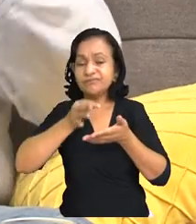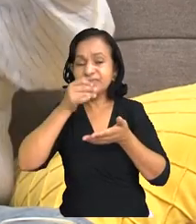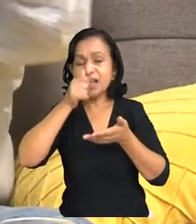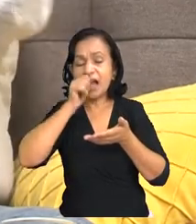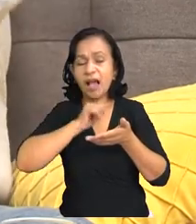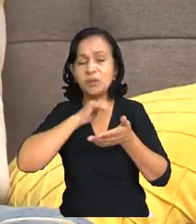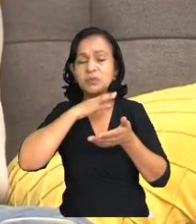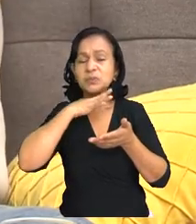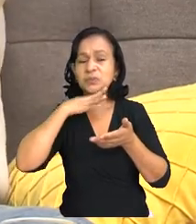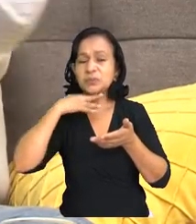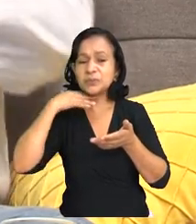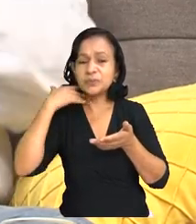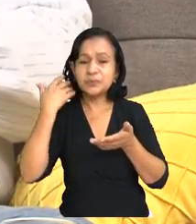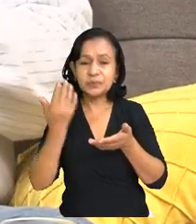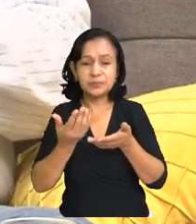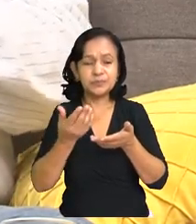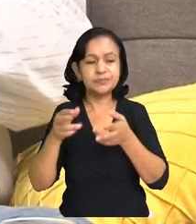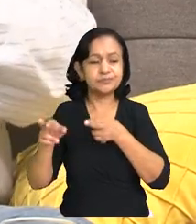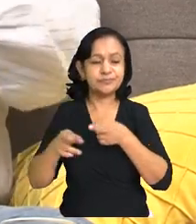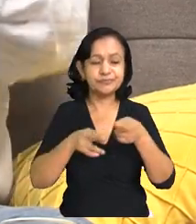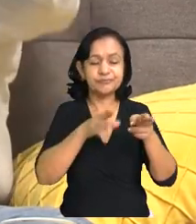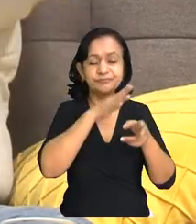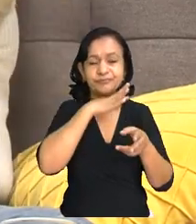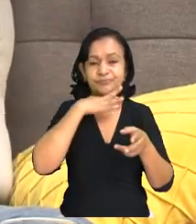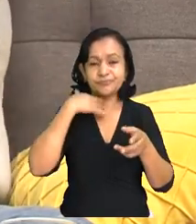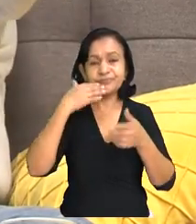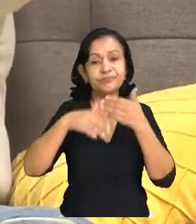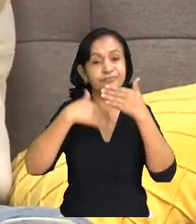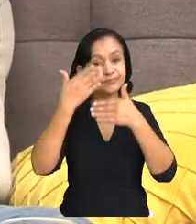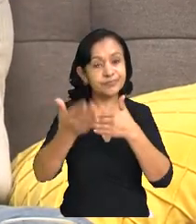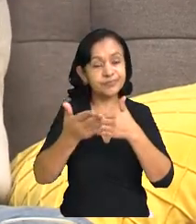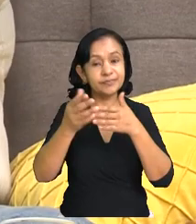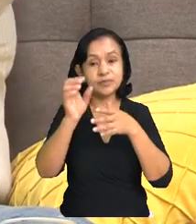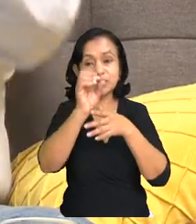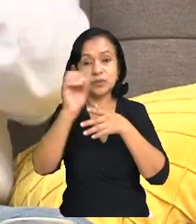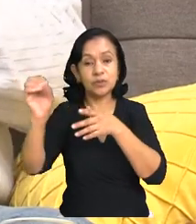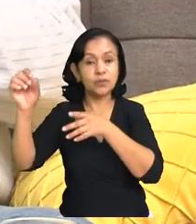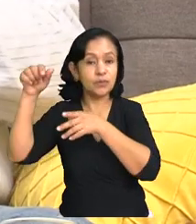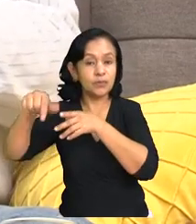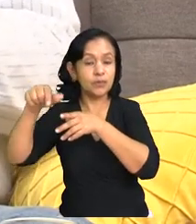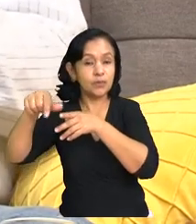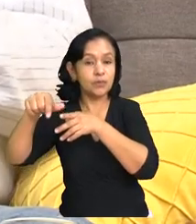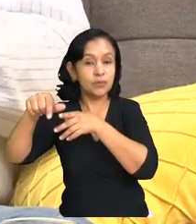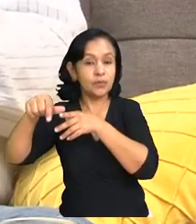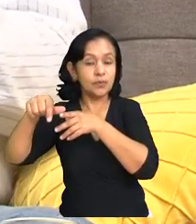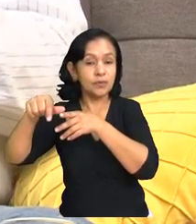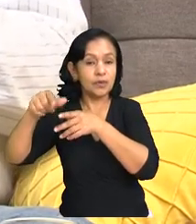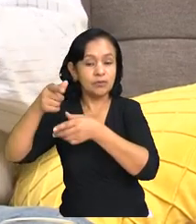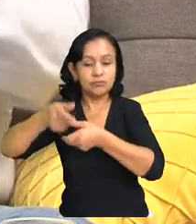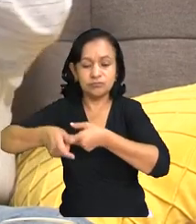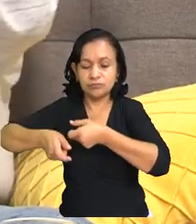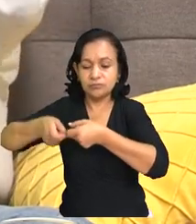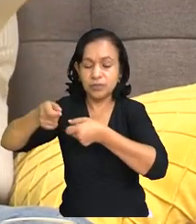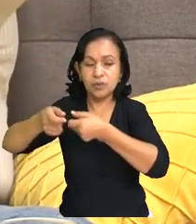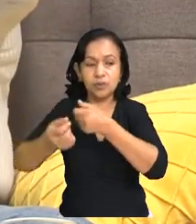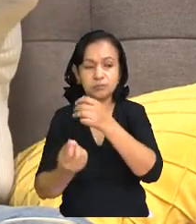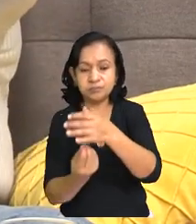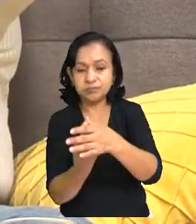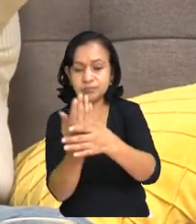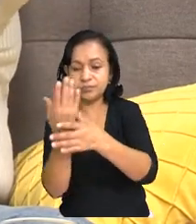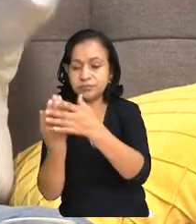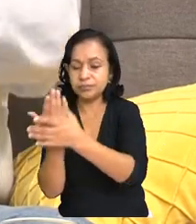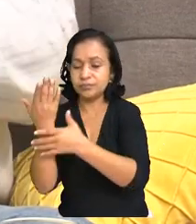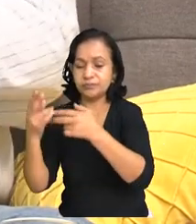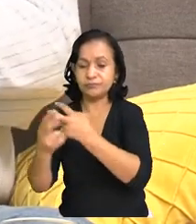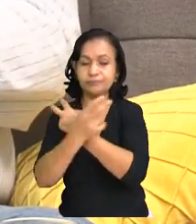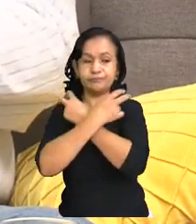¿verdad? La pulpa del café que contamina el río. O en Occidente, por la contaminación de los pesticidas que ocupan en los cultivos. Entonces,